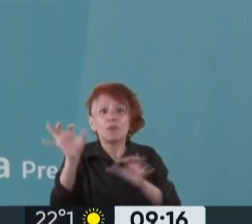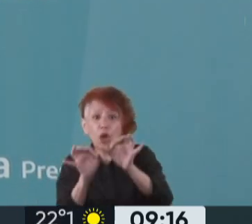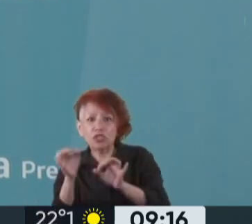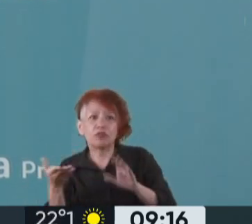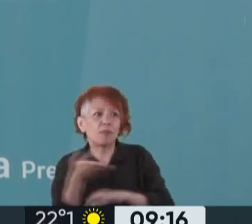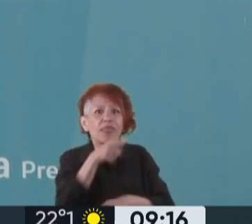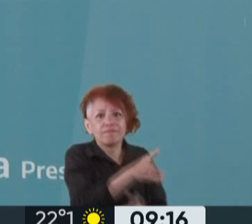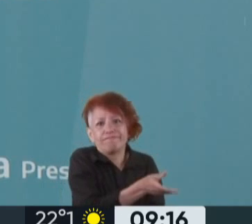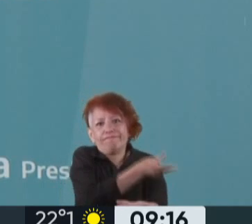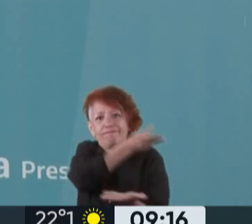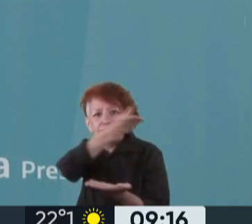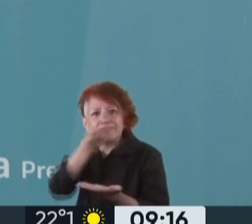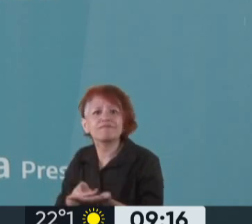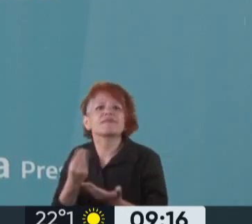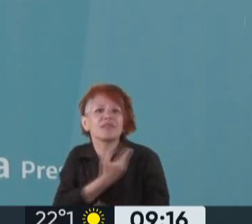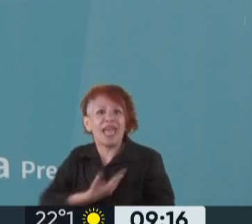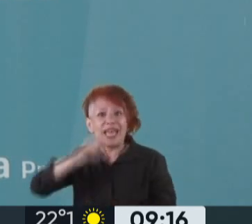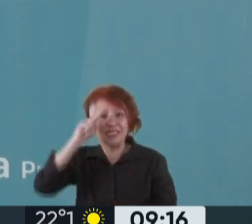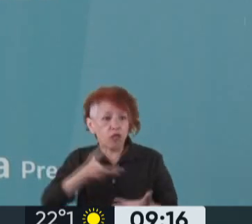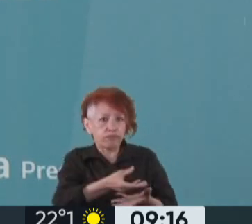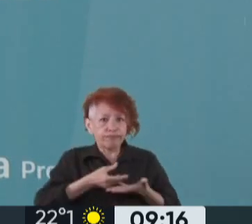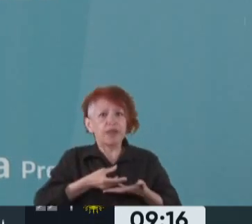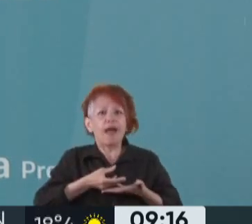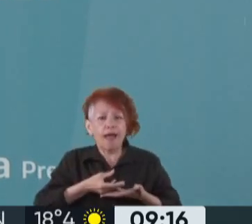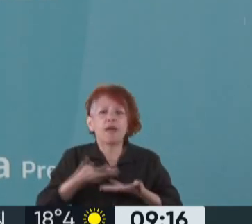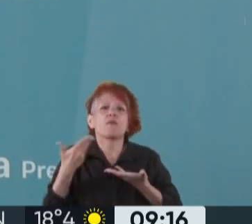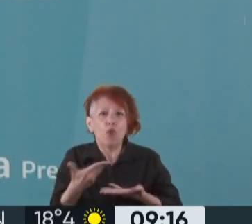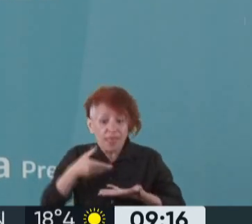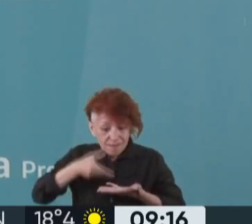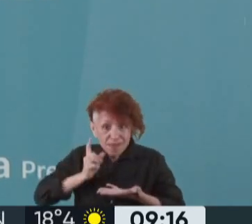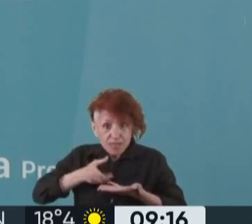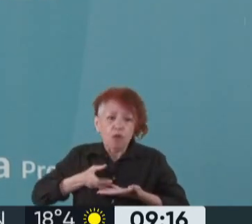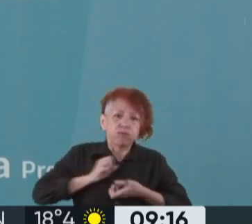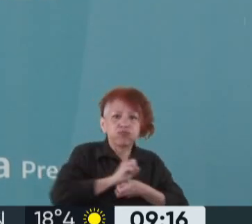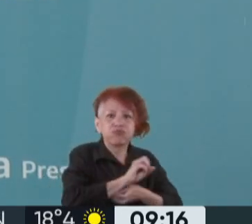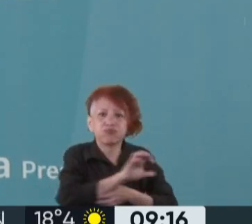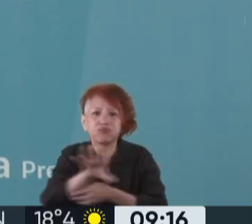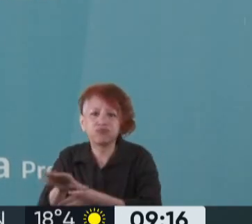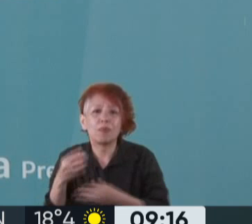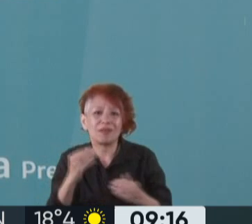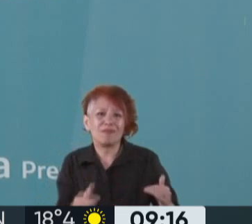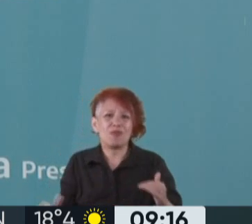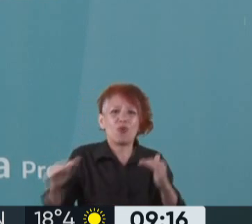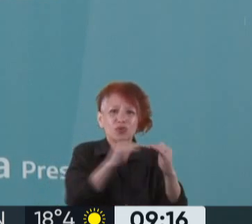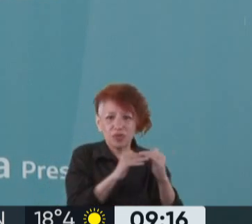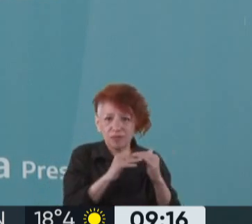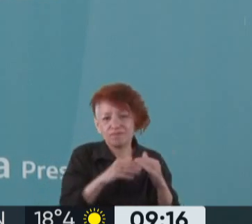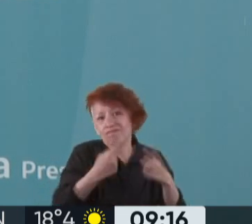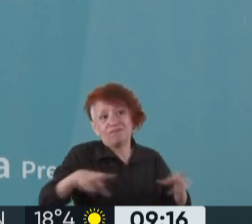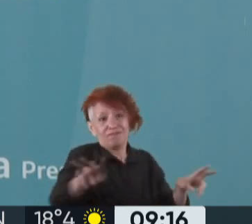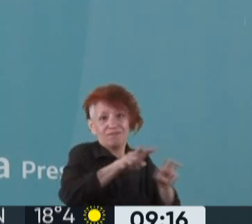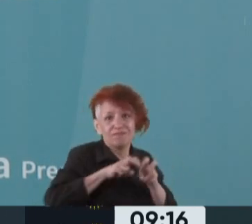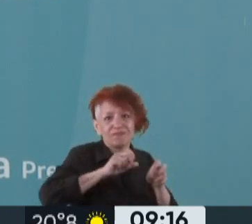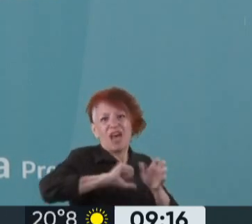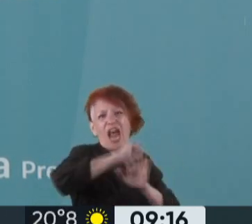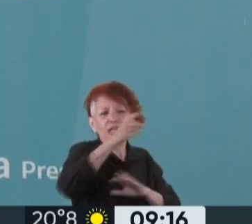un gravamen al Estado para que el Estado pueda llevar adelante con esto una redistribución más justa de la riqueza, de los ingresos, de las ganancias.